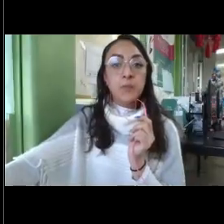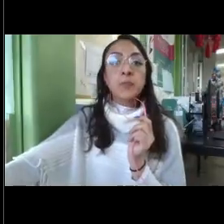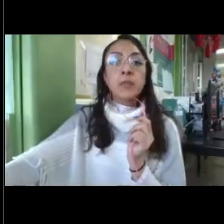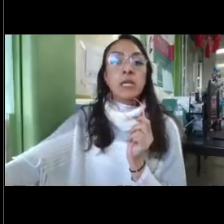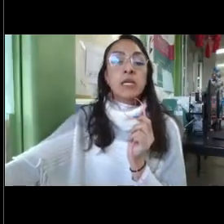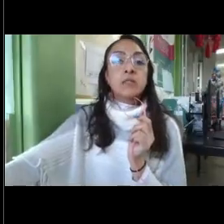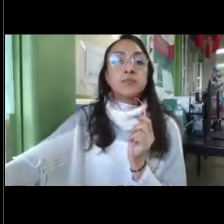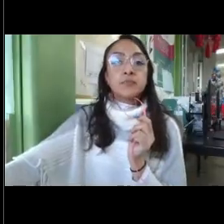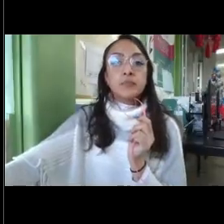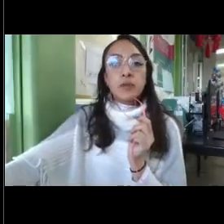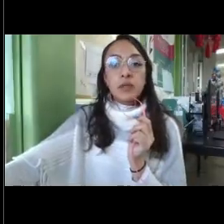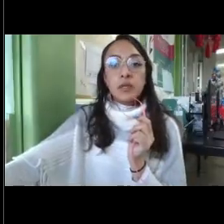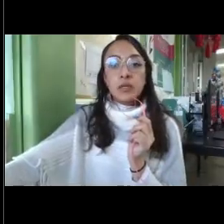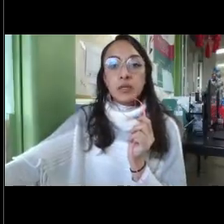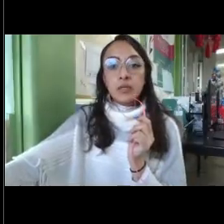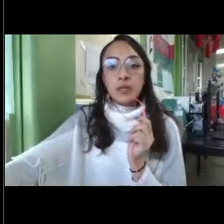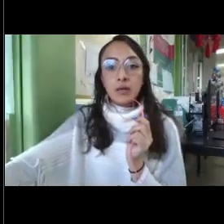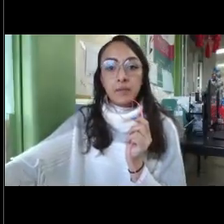alumnos.